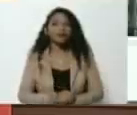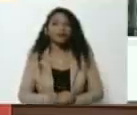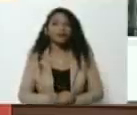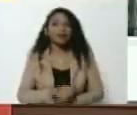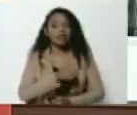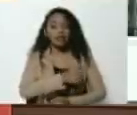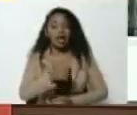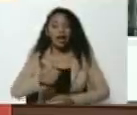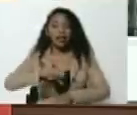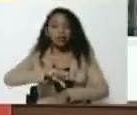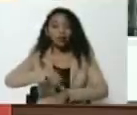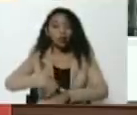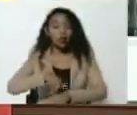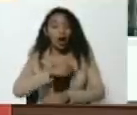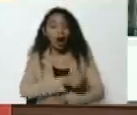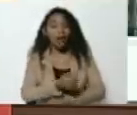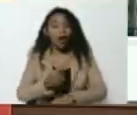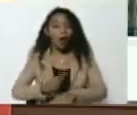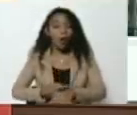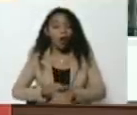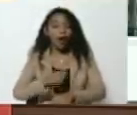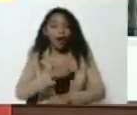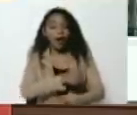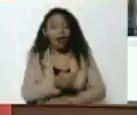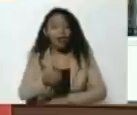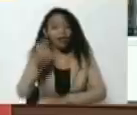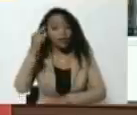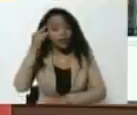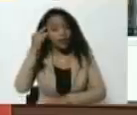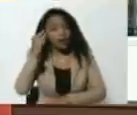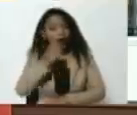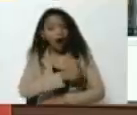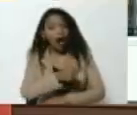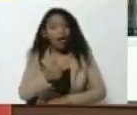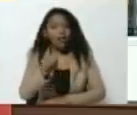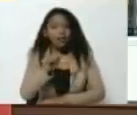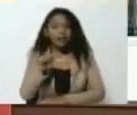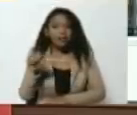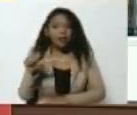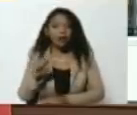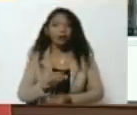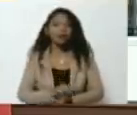cada segundo, cada hora, cada día de cada semana